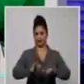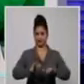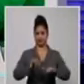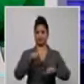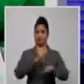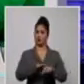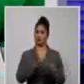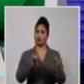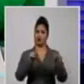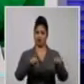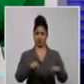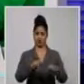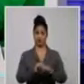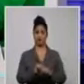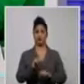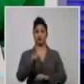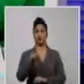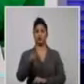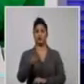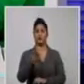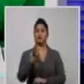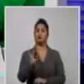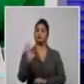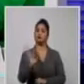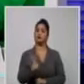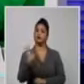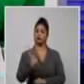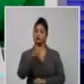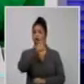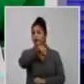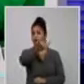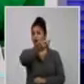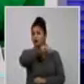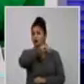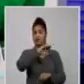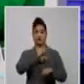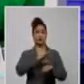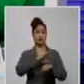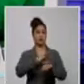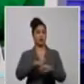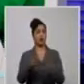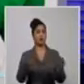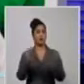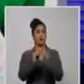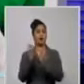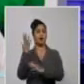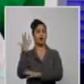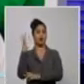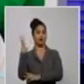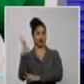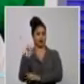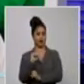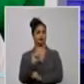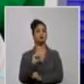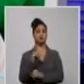Un 1,7% ayer fue de fuente de infección en el extranjero y ya se acumulan el